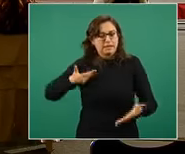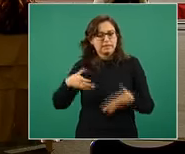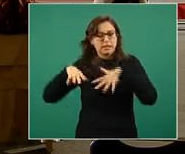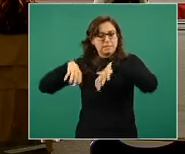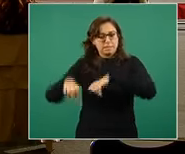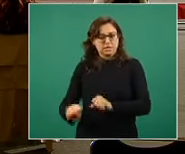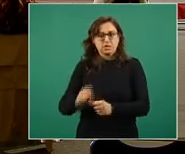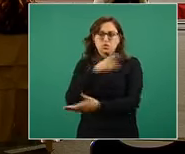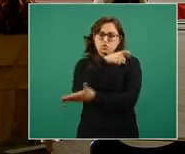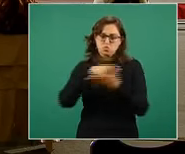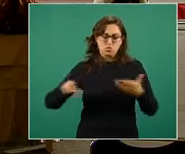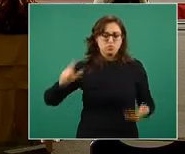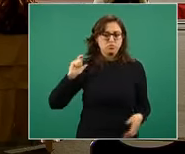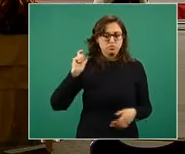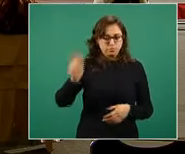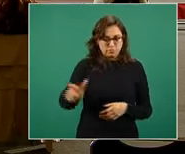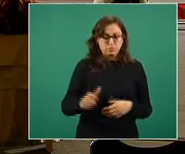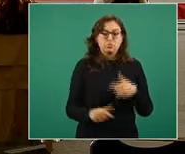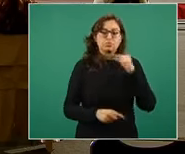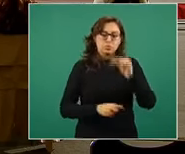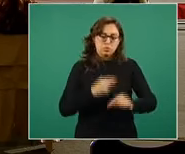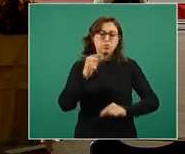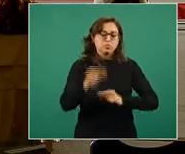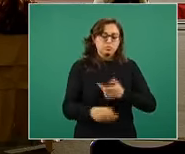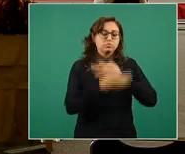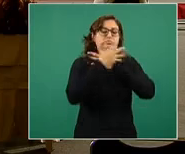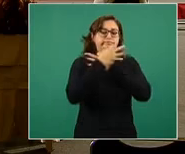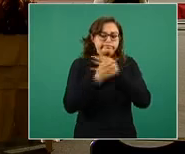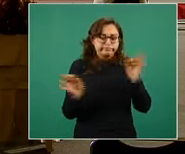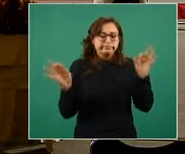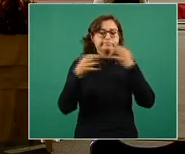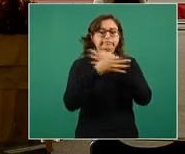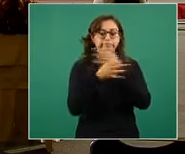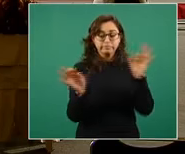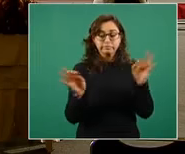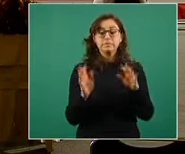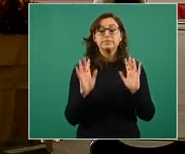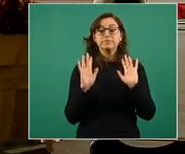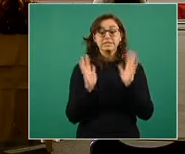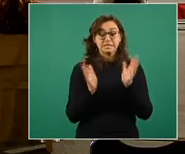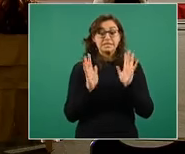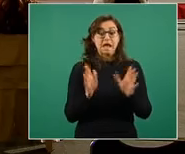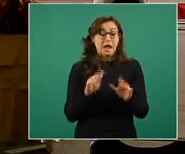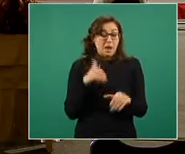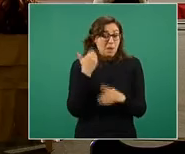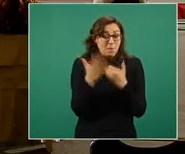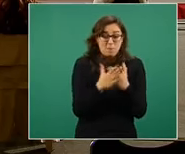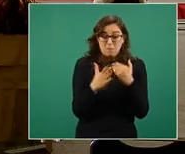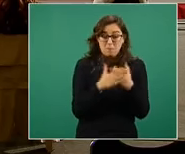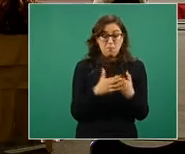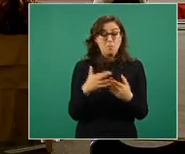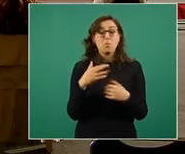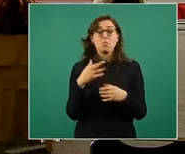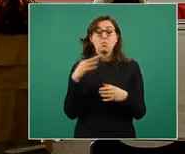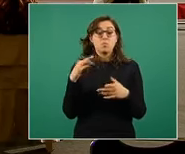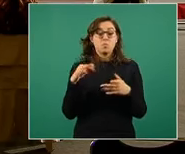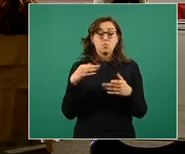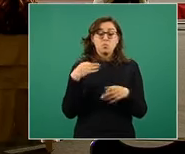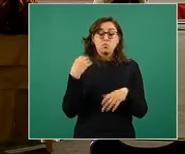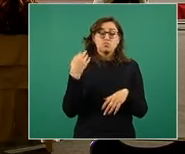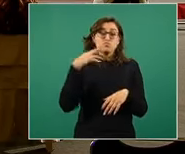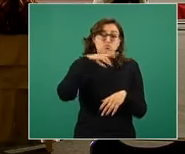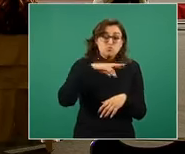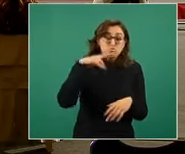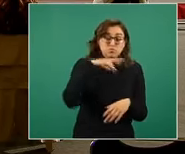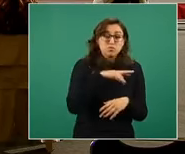uso en México. Y las iremos anunciando. Estamos próximos ya a tener una secuencia mucho más acelerada de